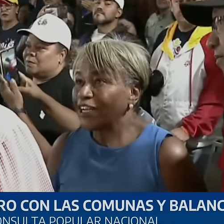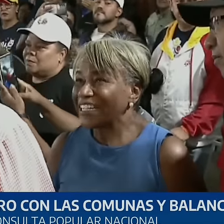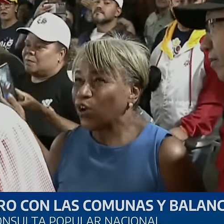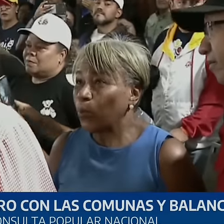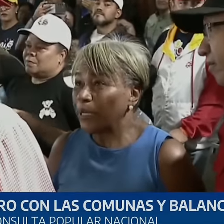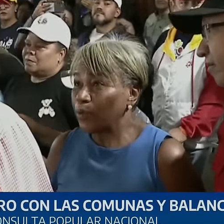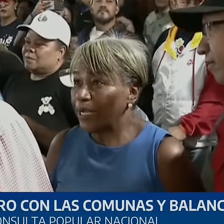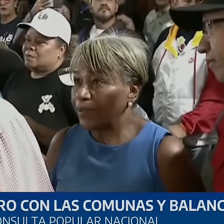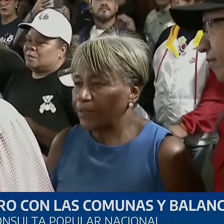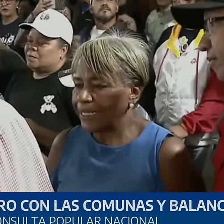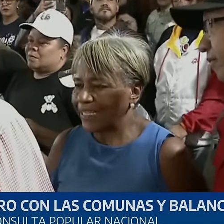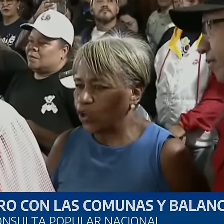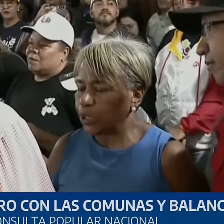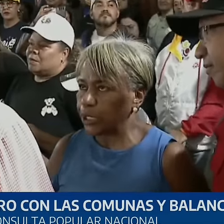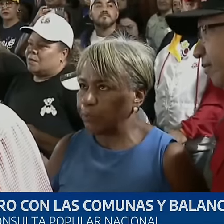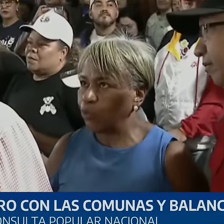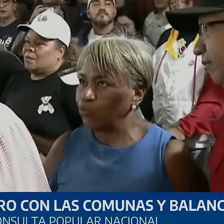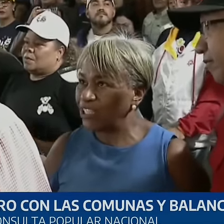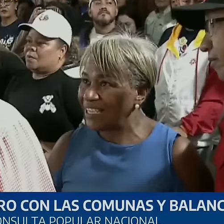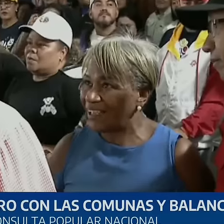país.